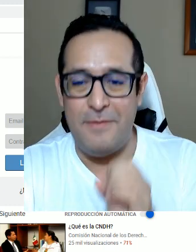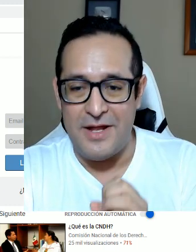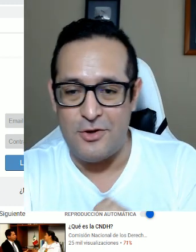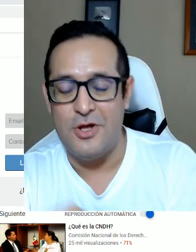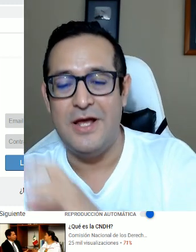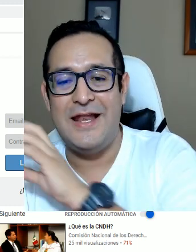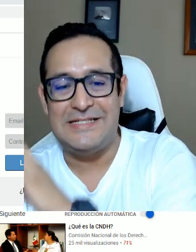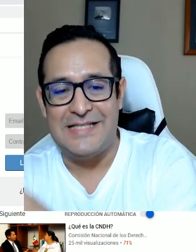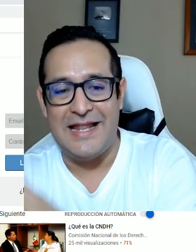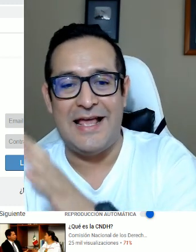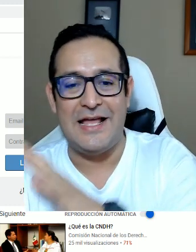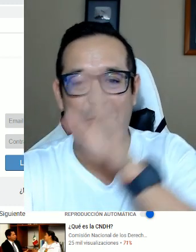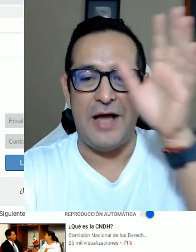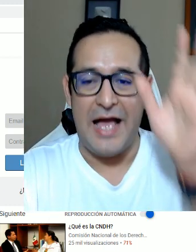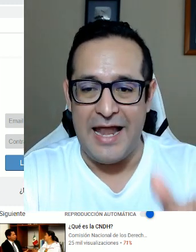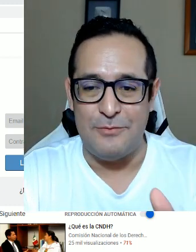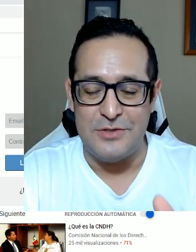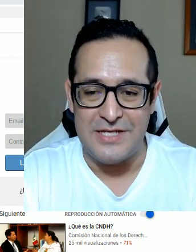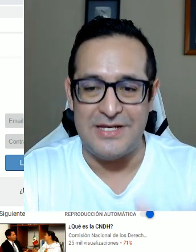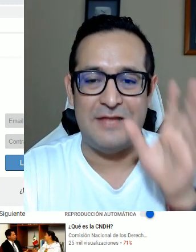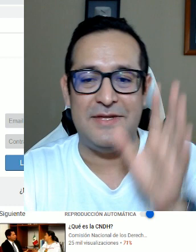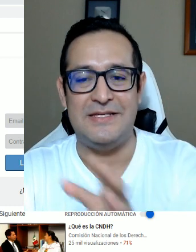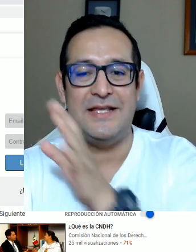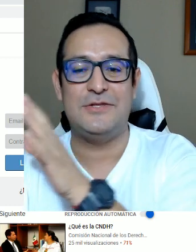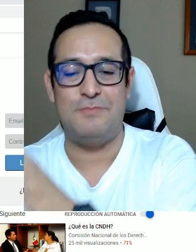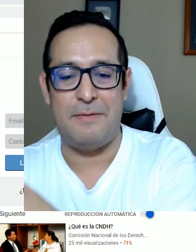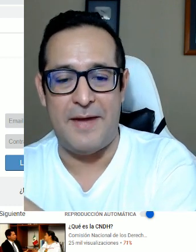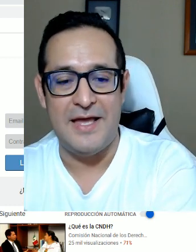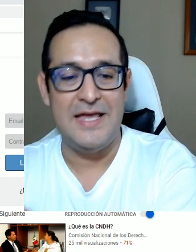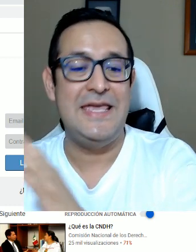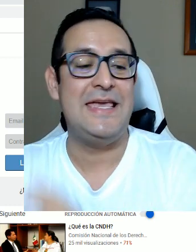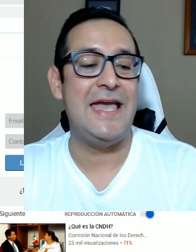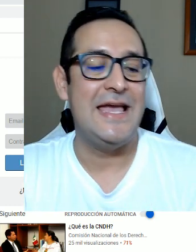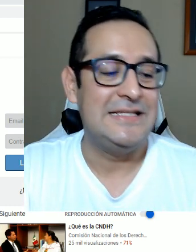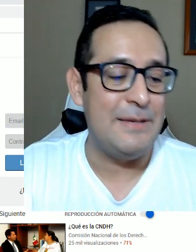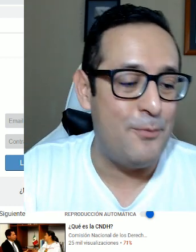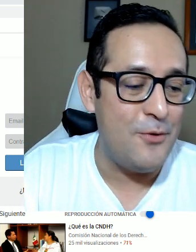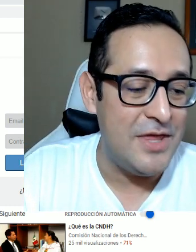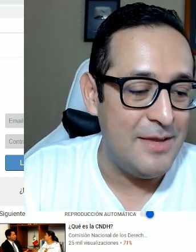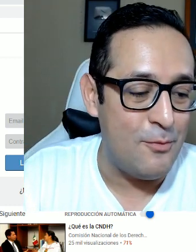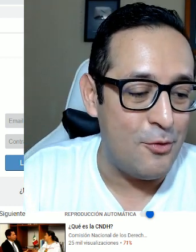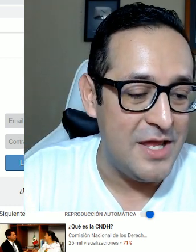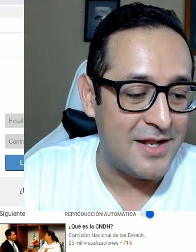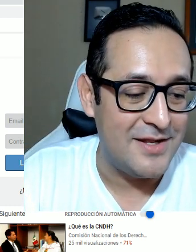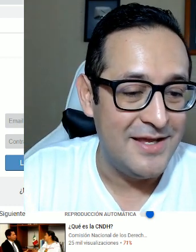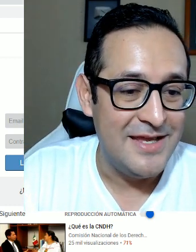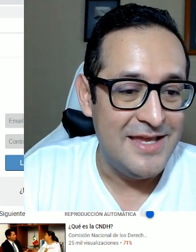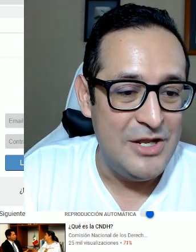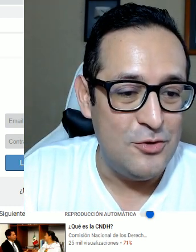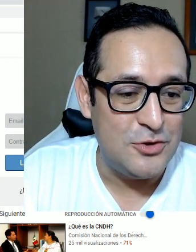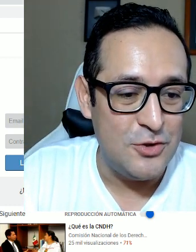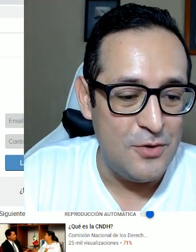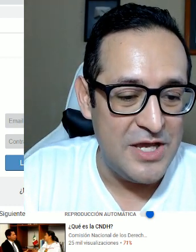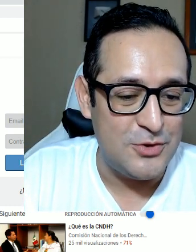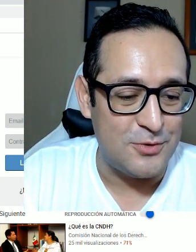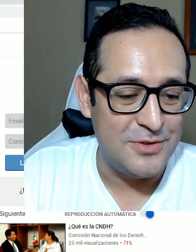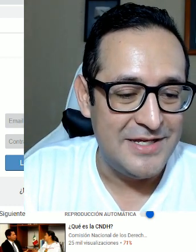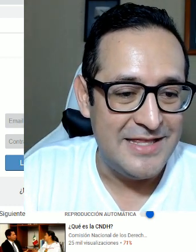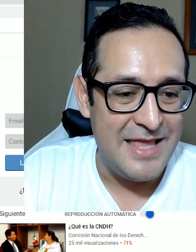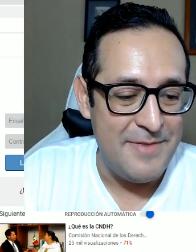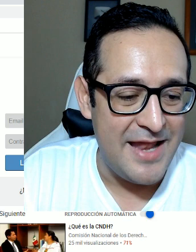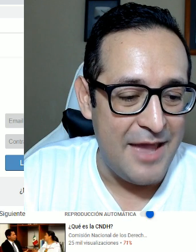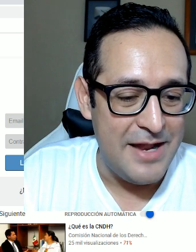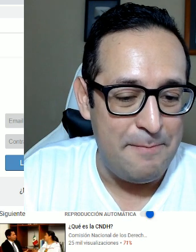obrador le están negando a la muchacha las medicinas de su papá y que se puede morir y no sólo eso